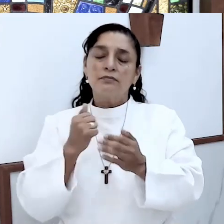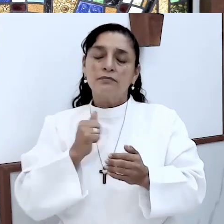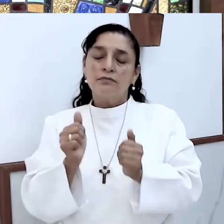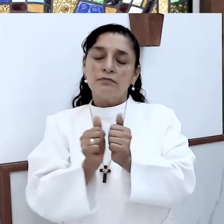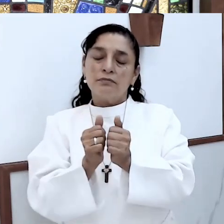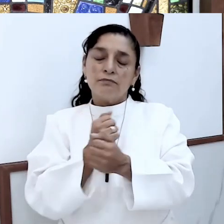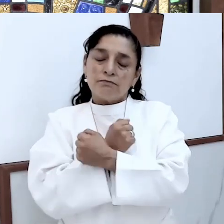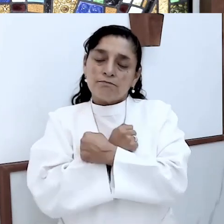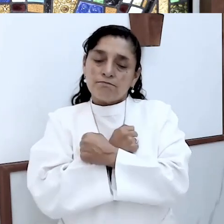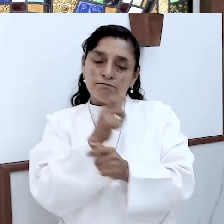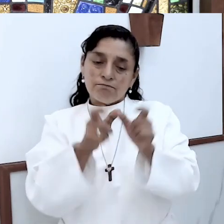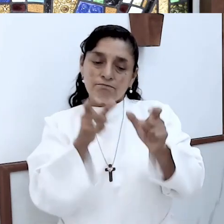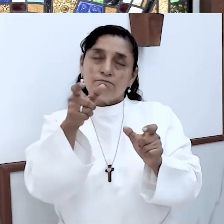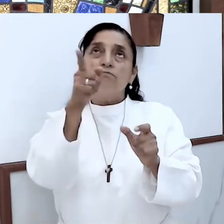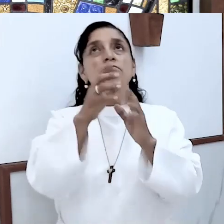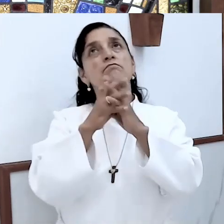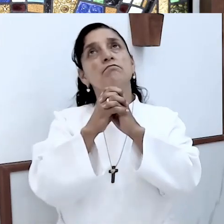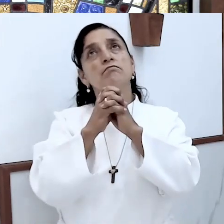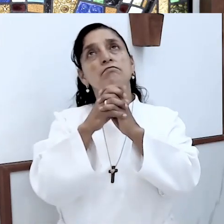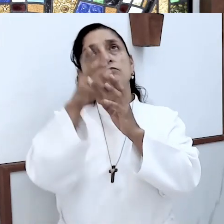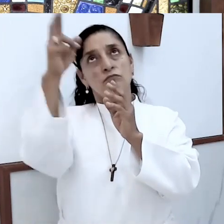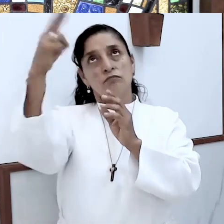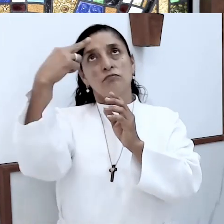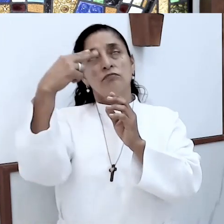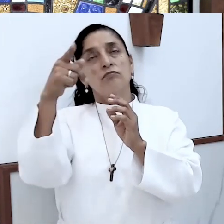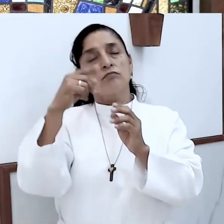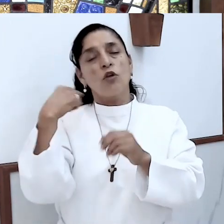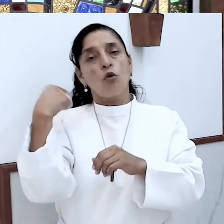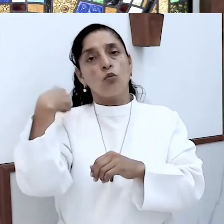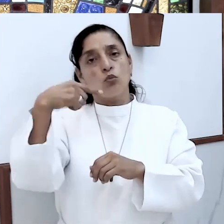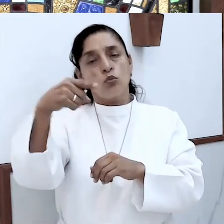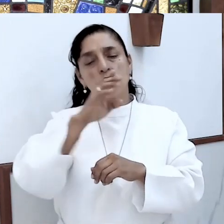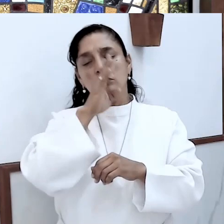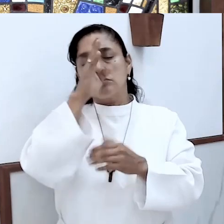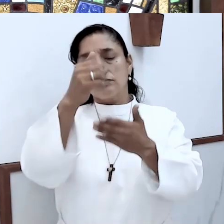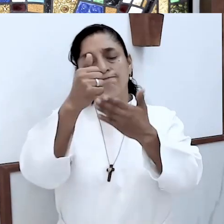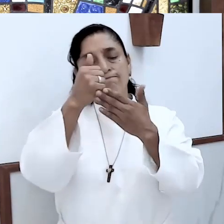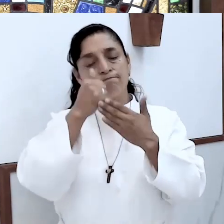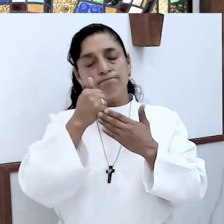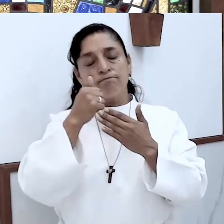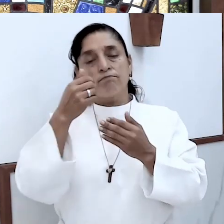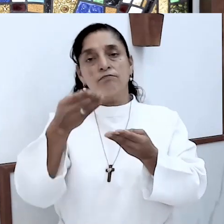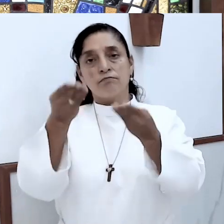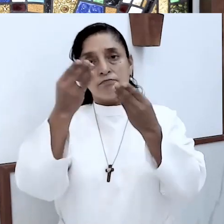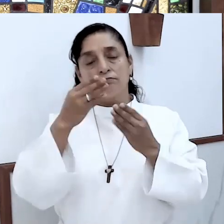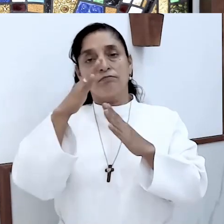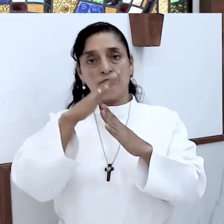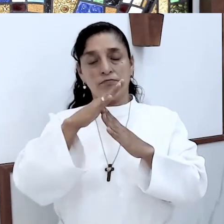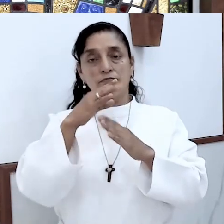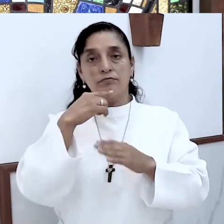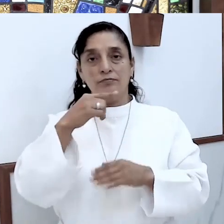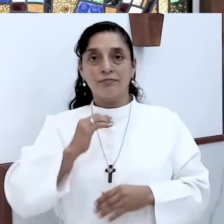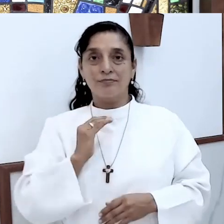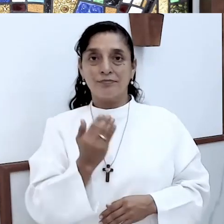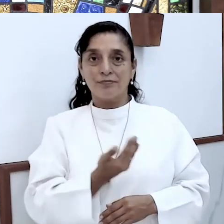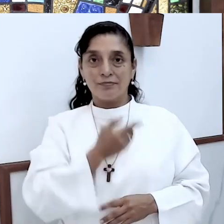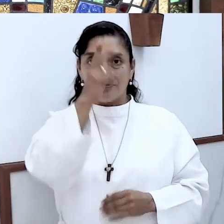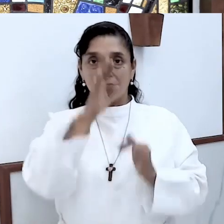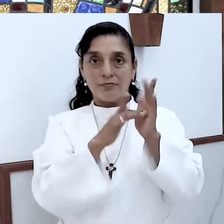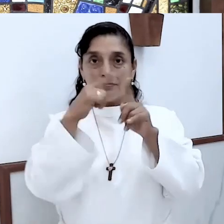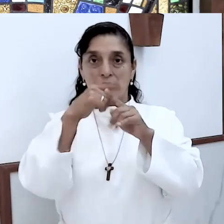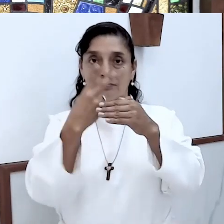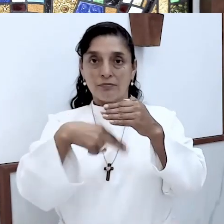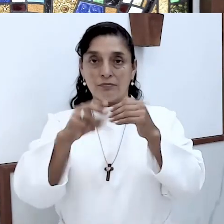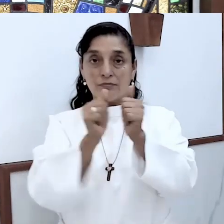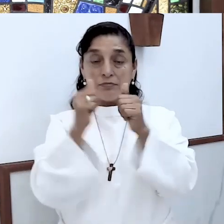de tu pueblo y haz que los días de nuestra vida transcurran en tu paz. Por nuestro Señor Jesucristo,